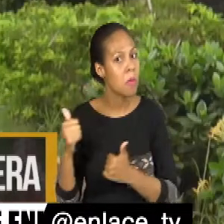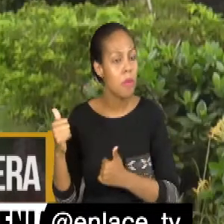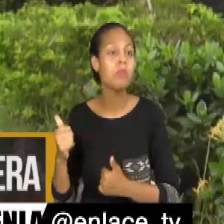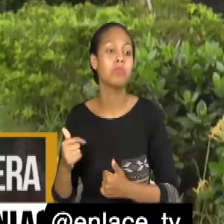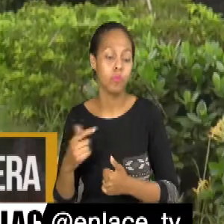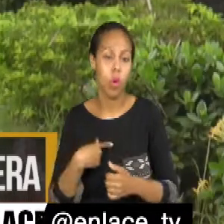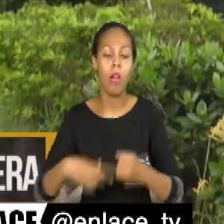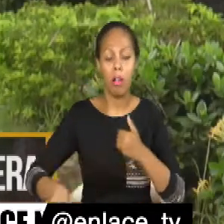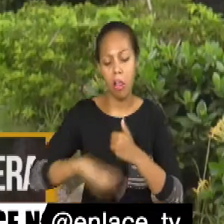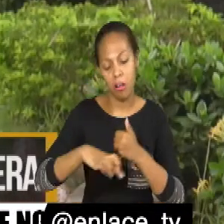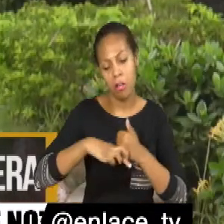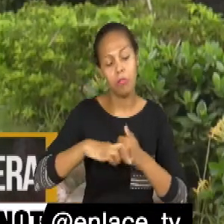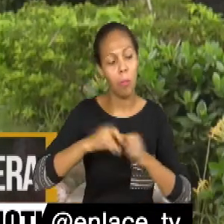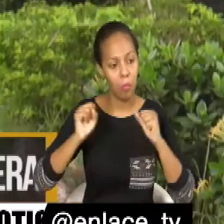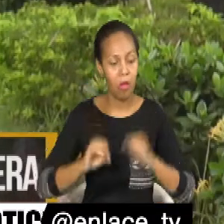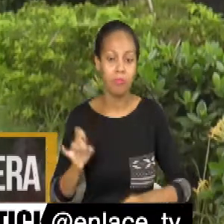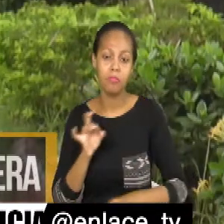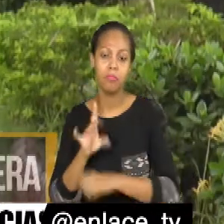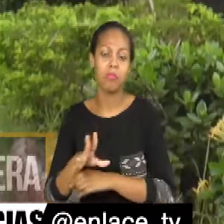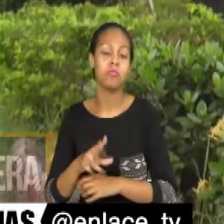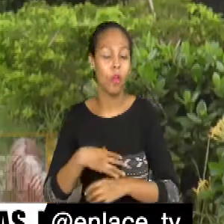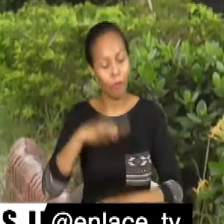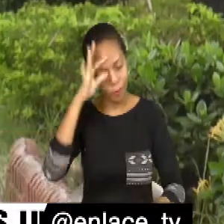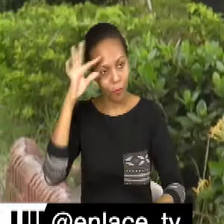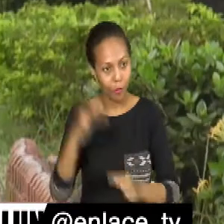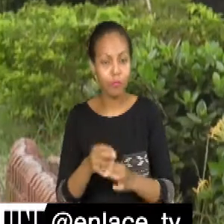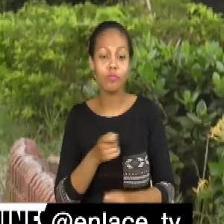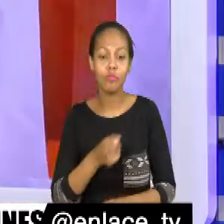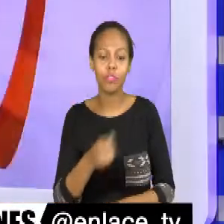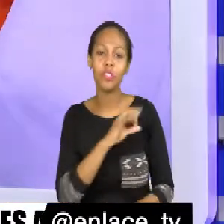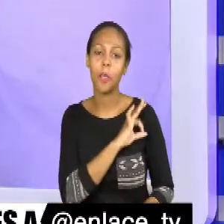Alianza Petrolera puede conseguir el resultado en Bogotá el próximo sábado.